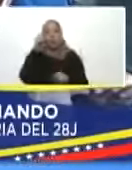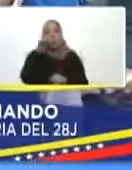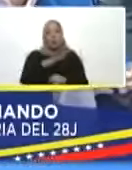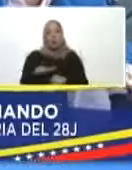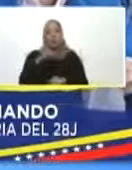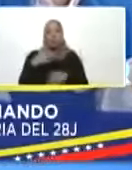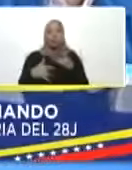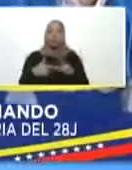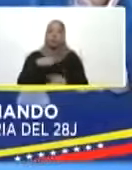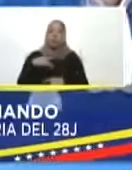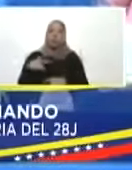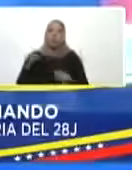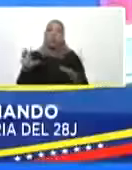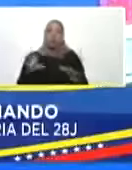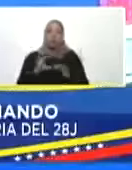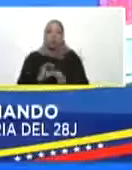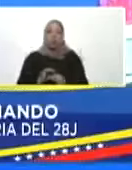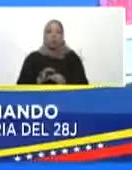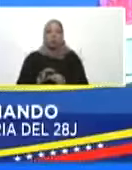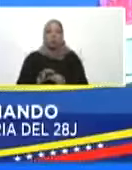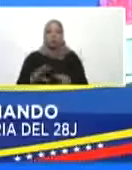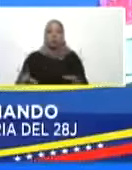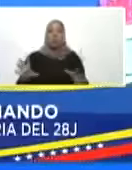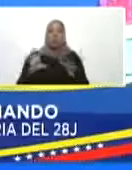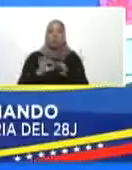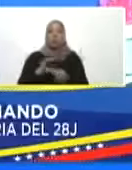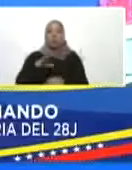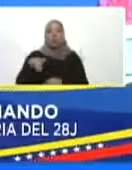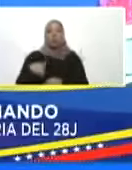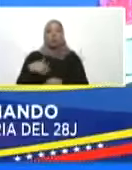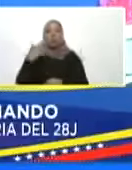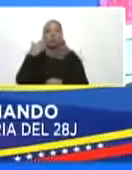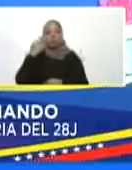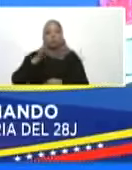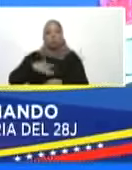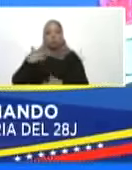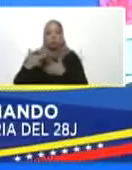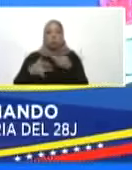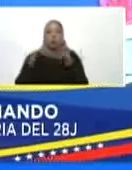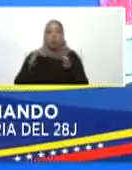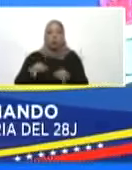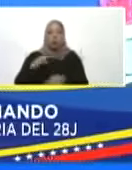pueda ser unido. Unir a todo el que pueda ser unido